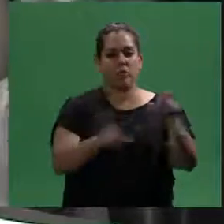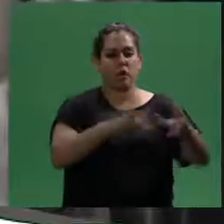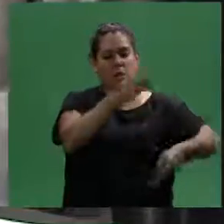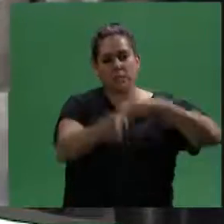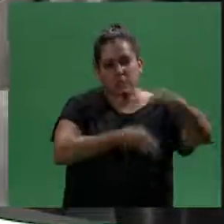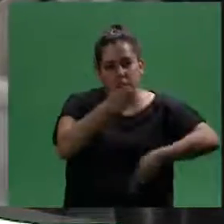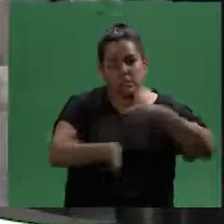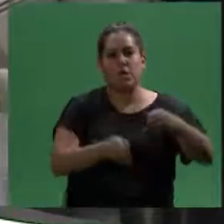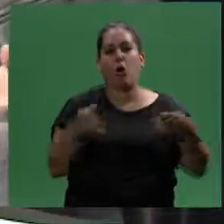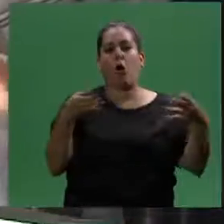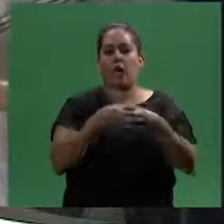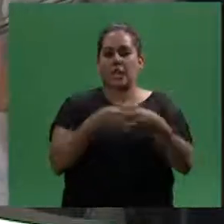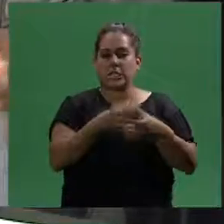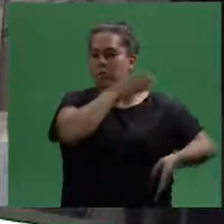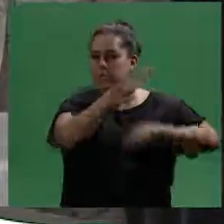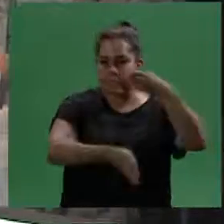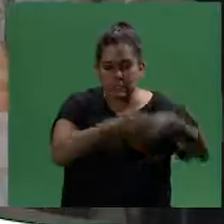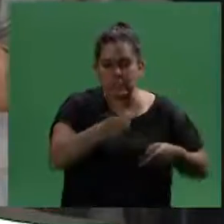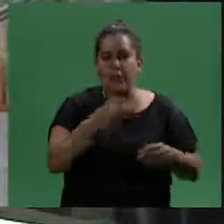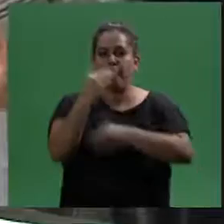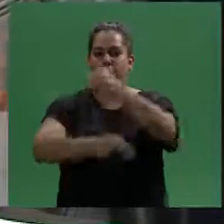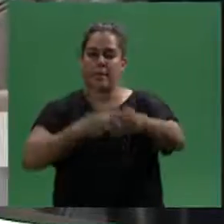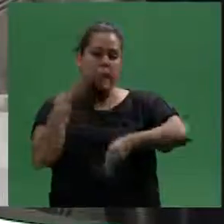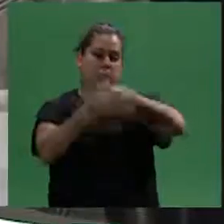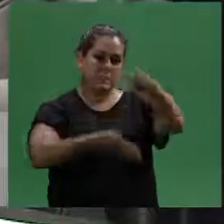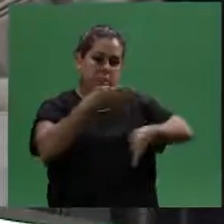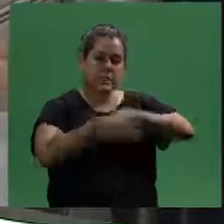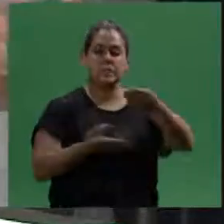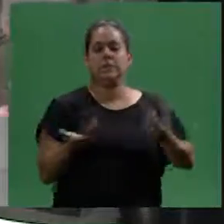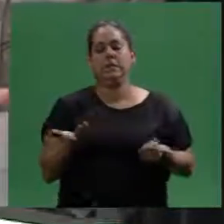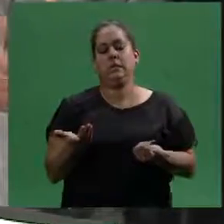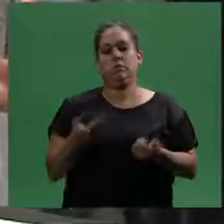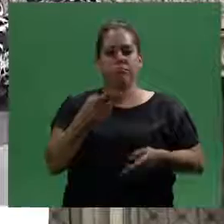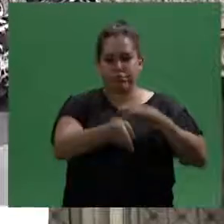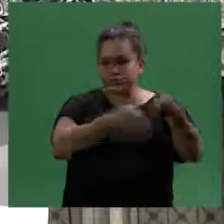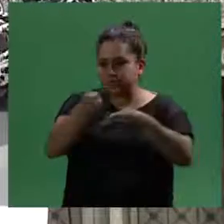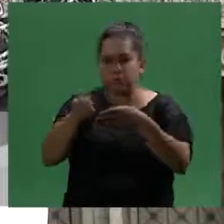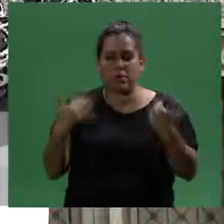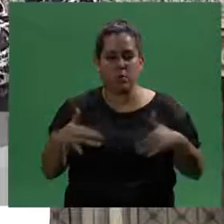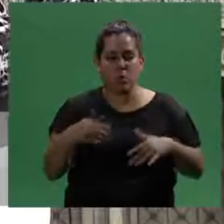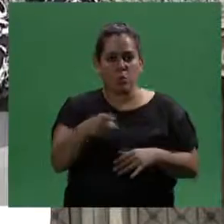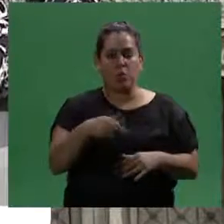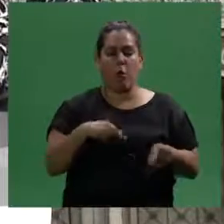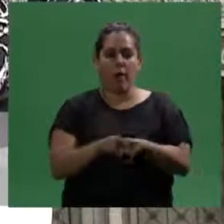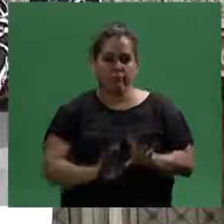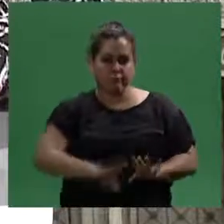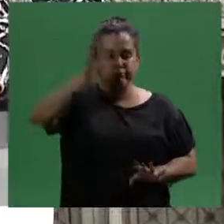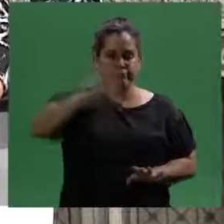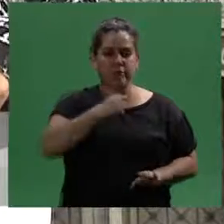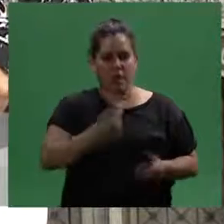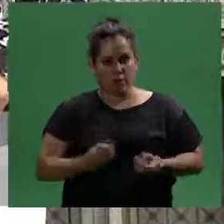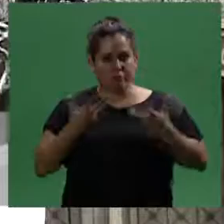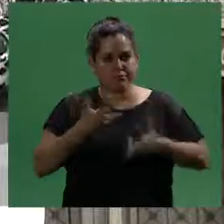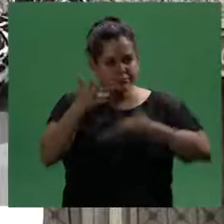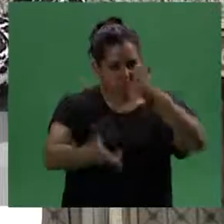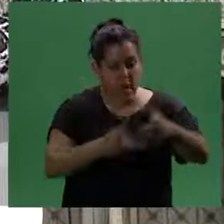acuden personas, referentes, organizaciones sociales, familiares de víctimas de determinadas situaciones que